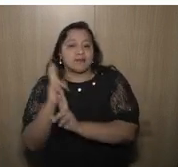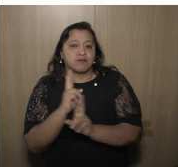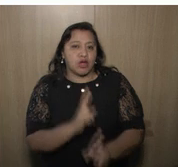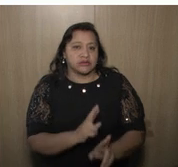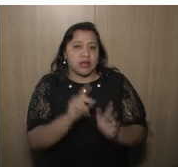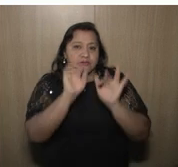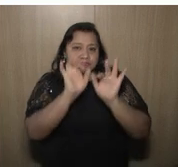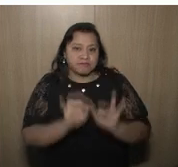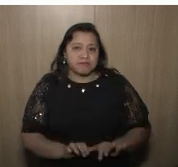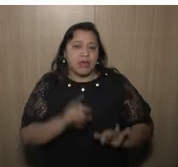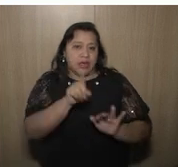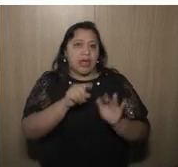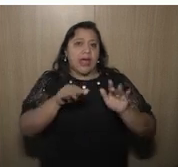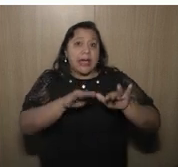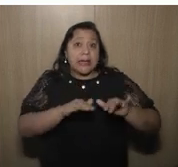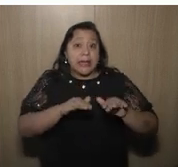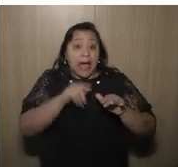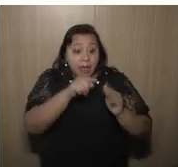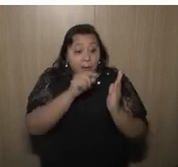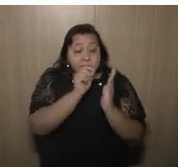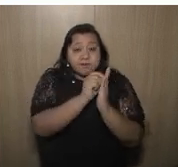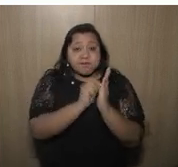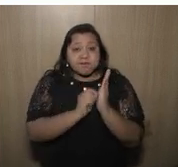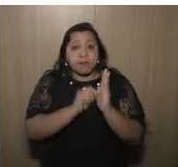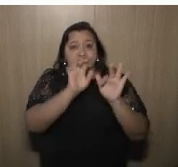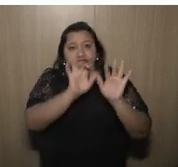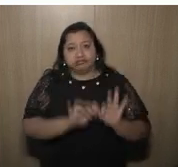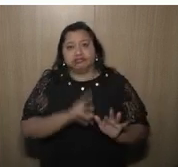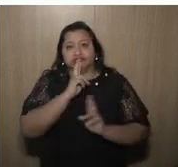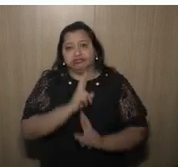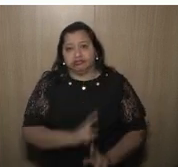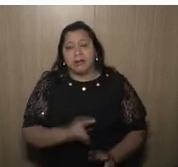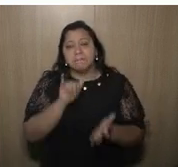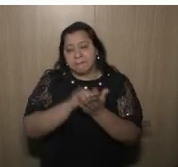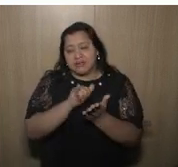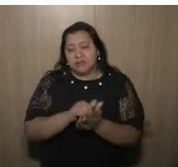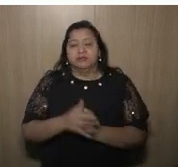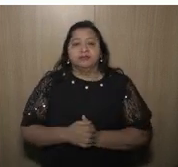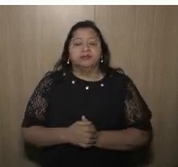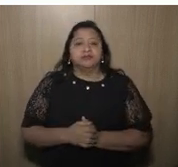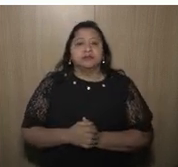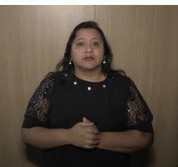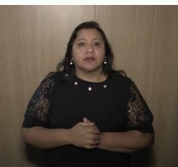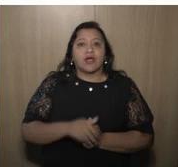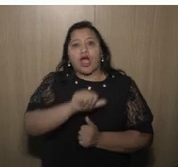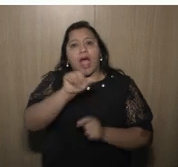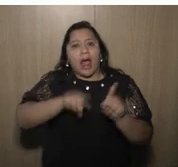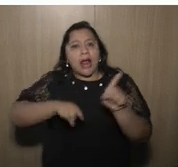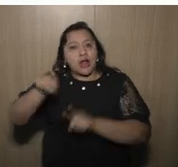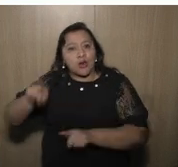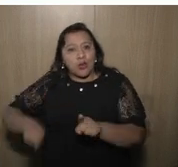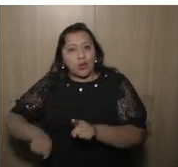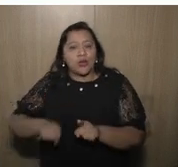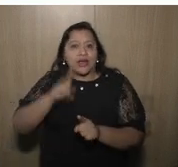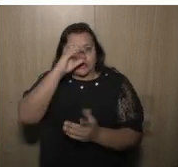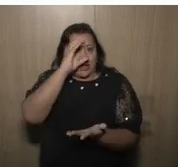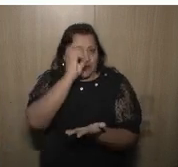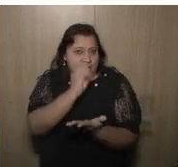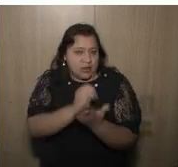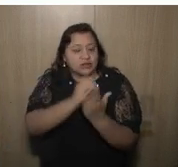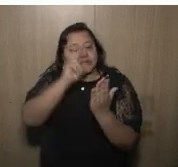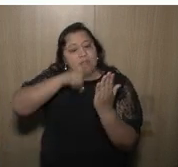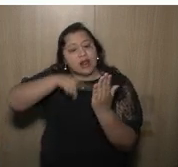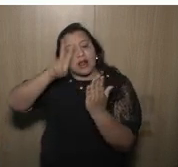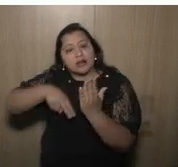en el espacio para rellenar, dispuesto en el mismo enlace. Vamos a leer algunas de sus opiniones en